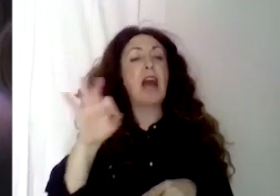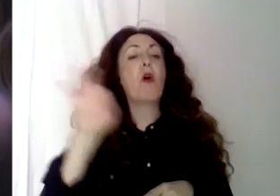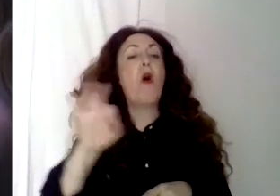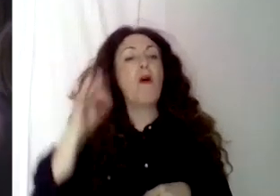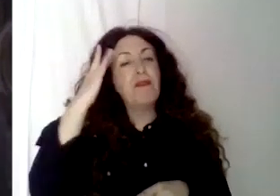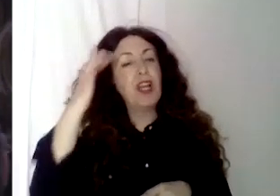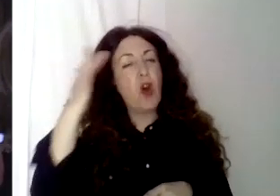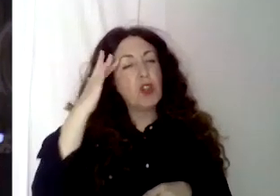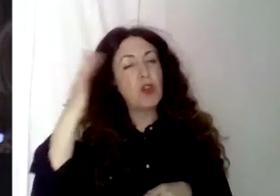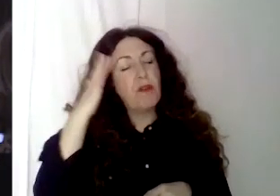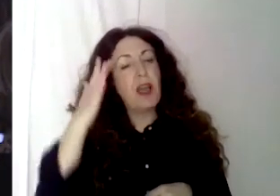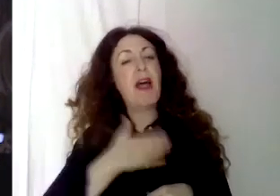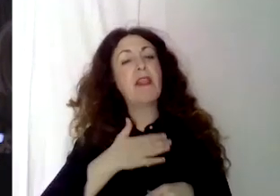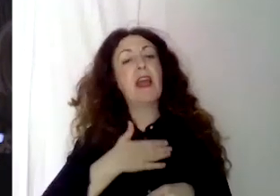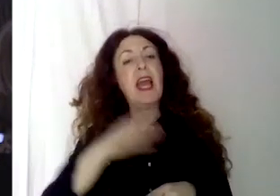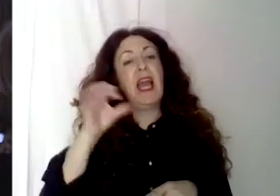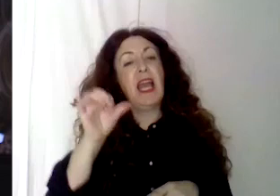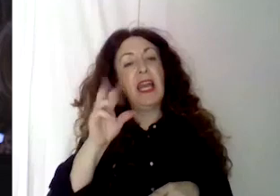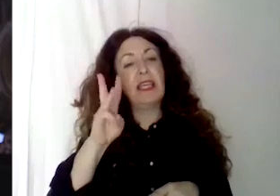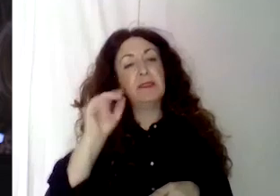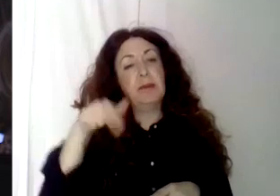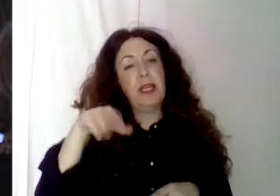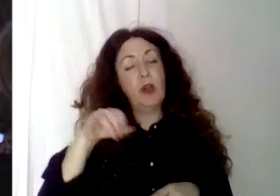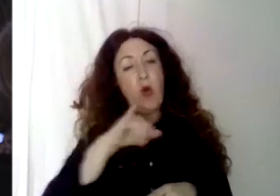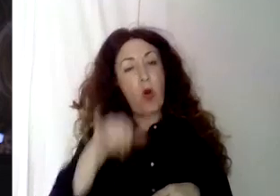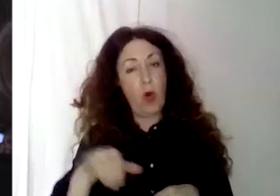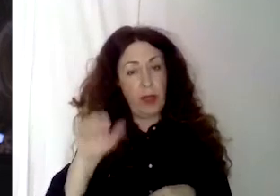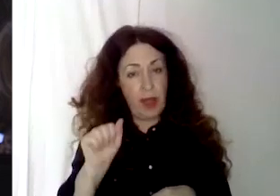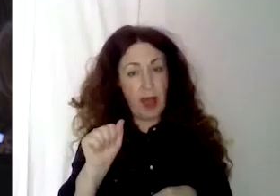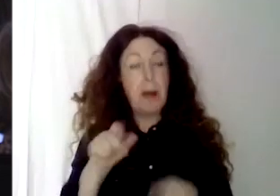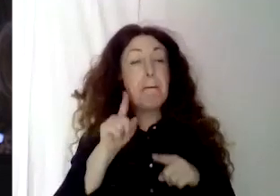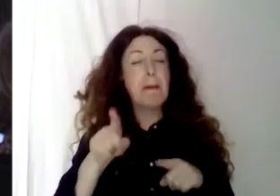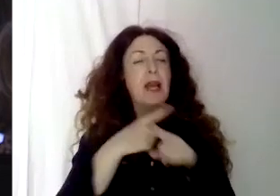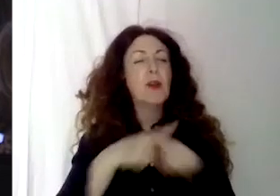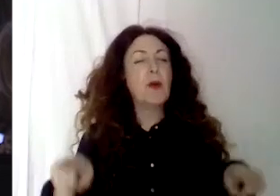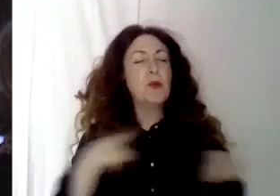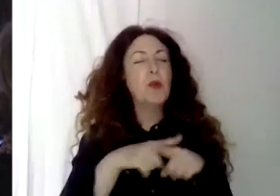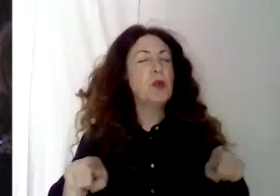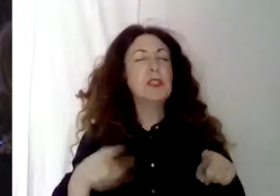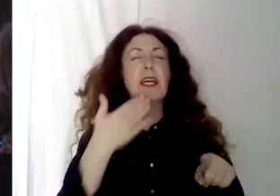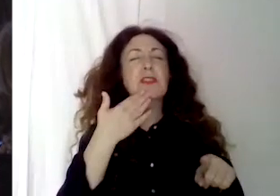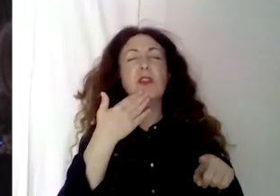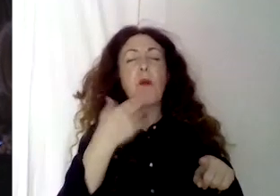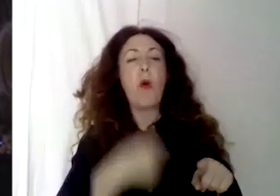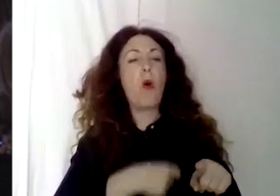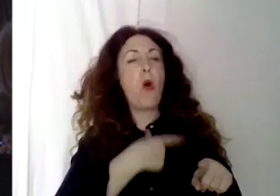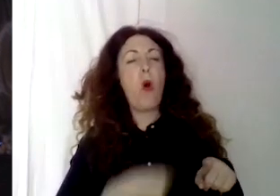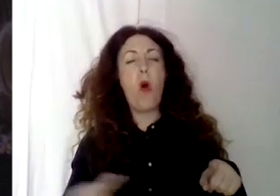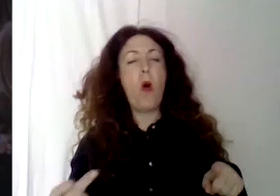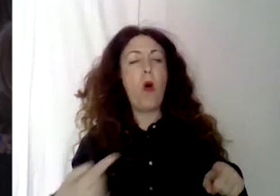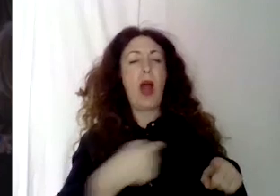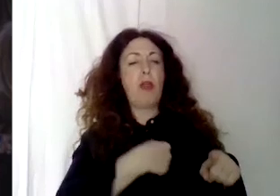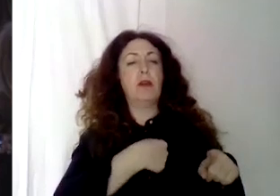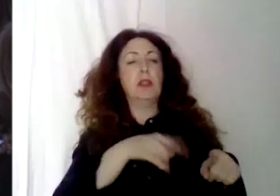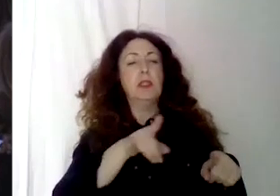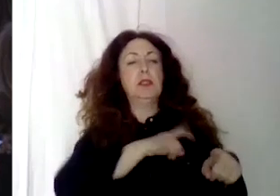embargo, una flecha que atraviesa el centro mismo del corazón humano. Se dirige a él y le dice: